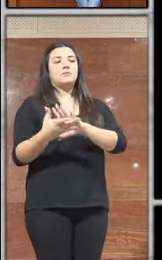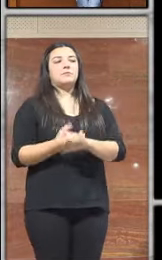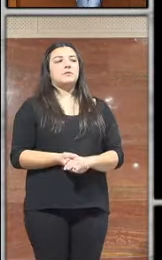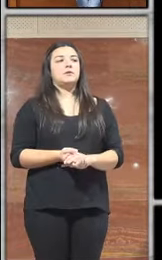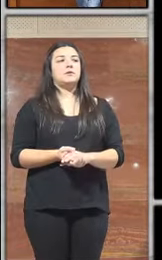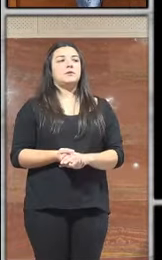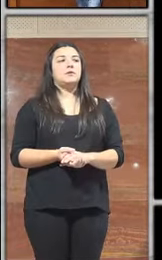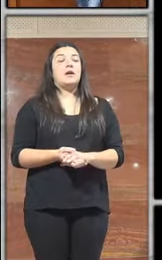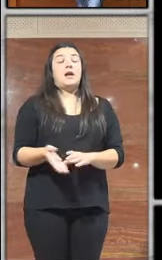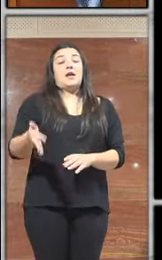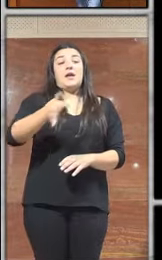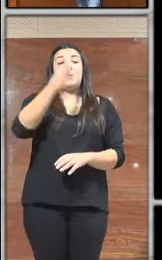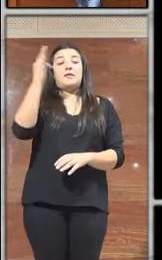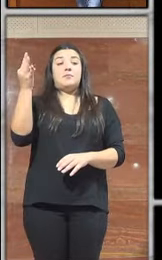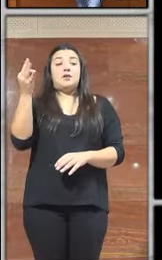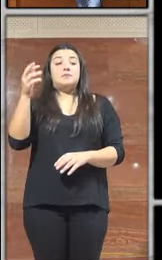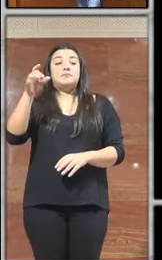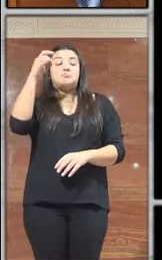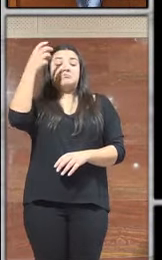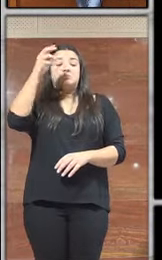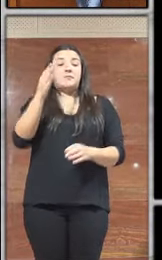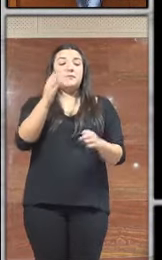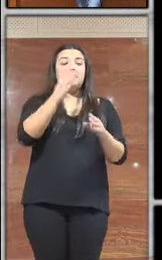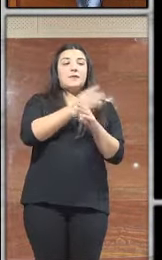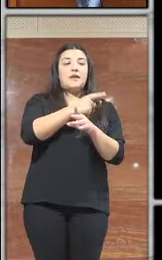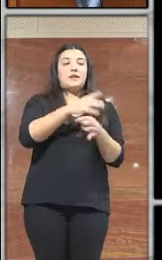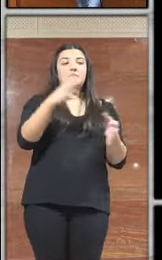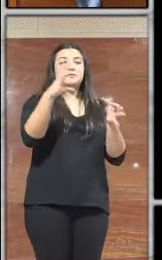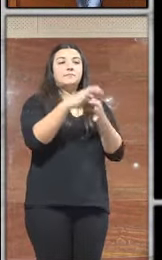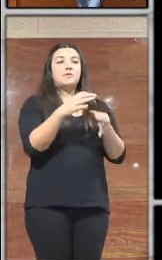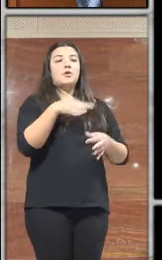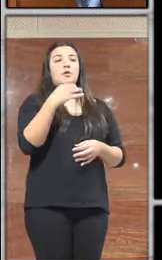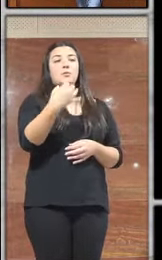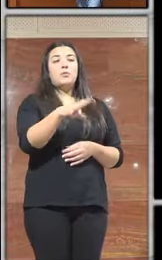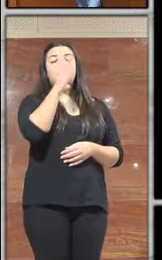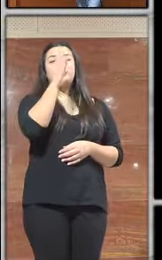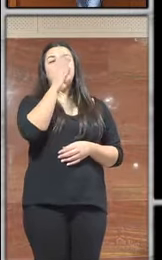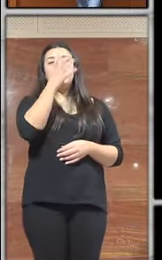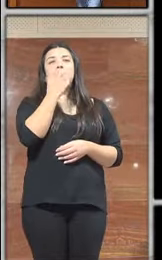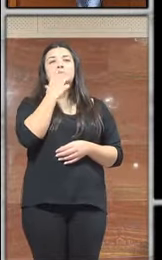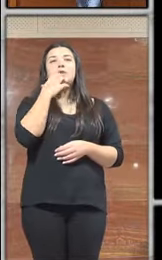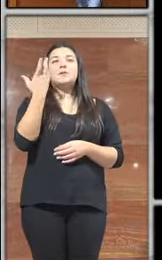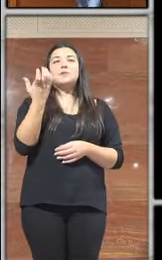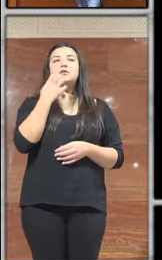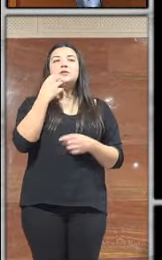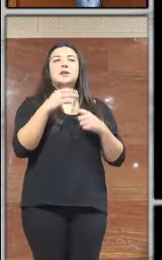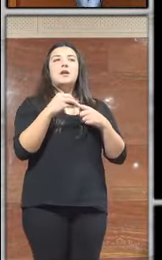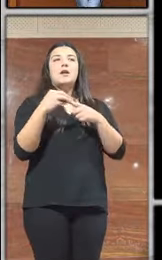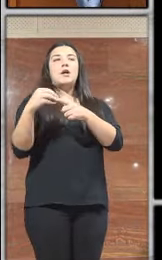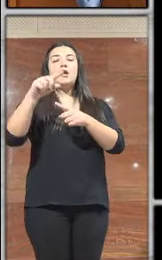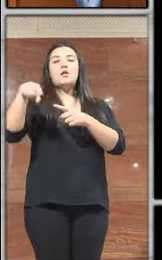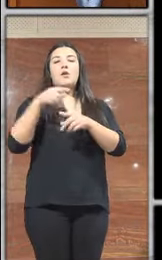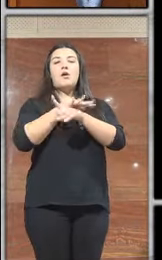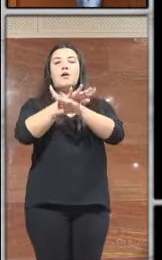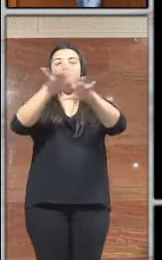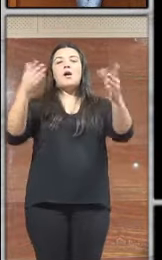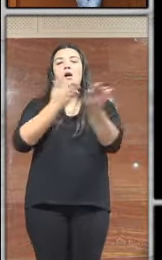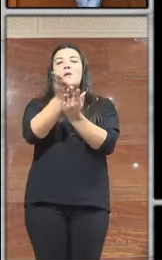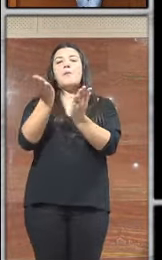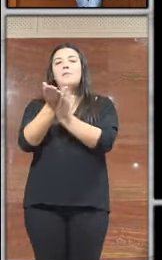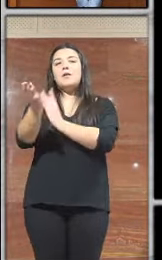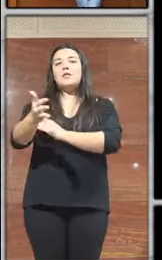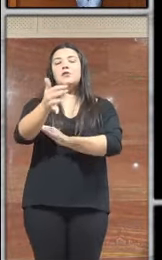compatible con lo anterior, porque, bueno, tomar el liderazgo y hacer difusión, y luego hay muchos medios, el cara a cara, el a